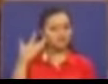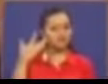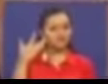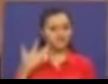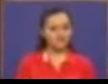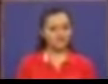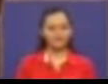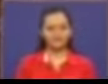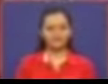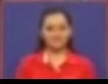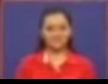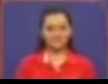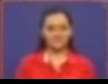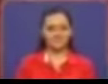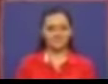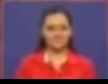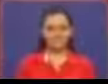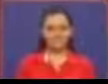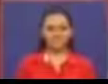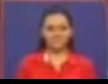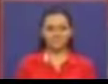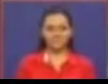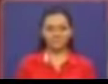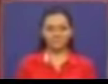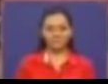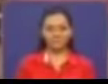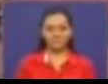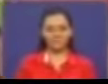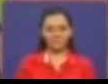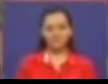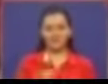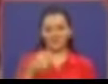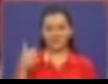será una patria, mi compañero. Tienen